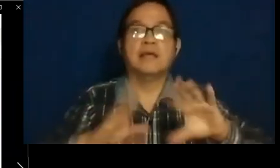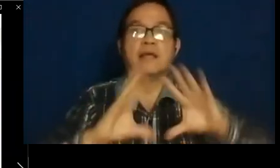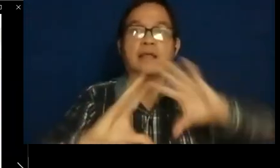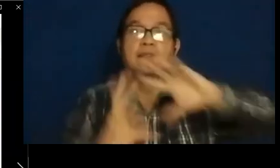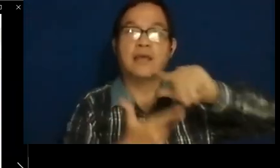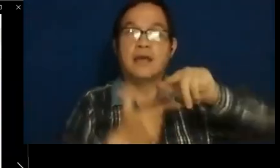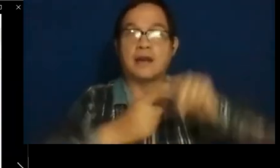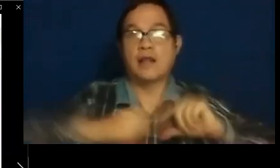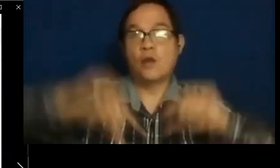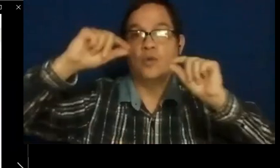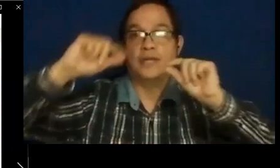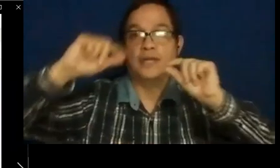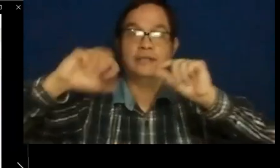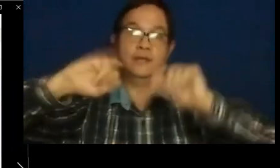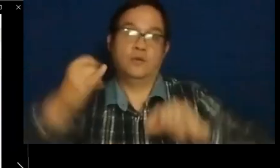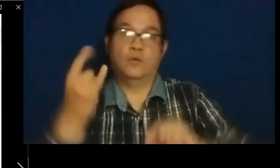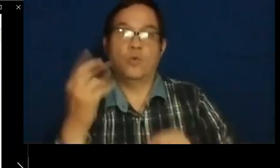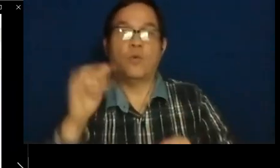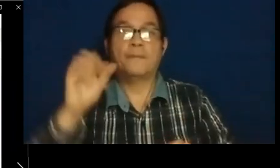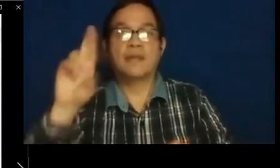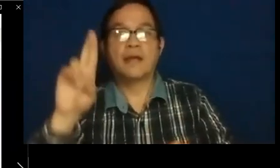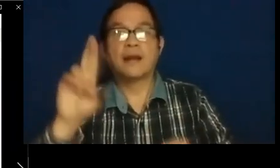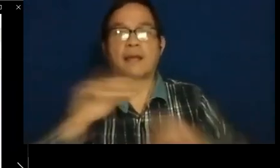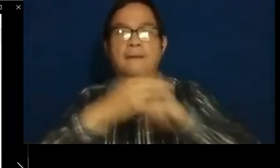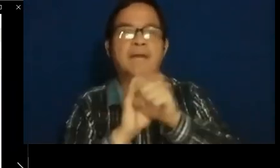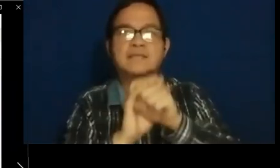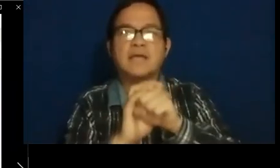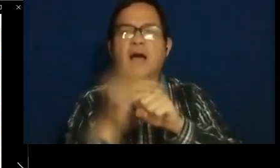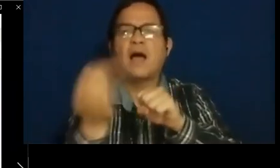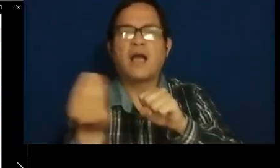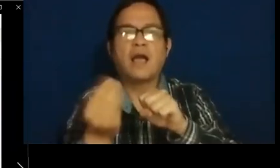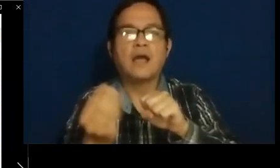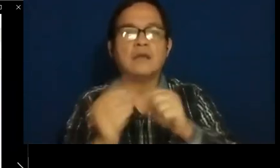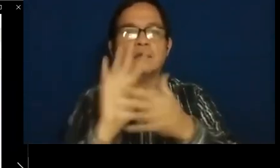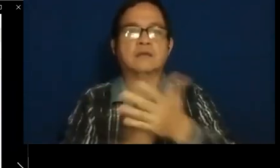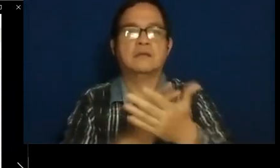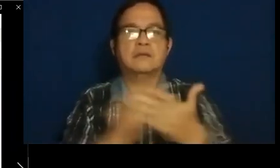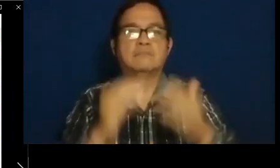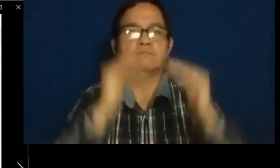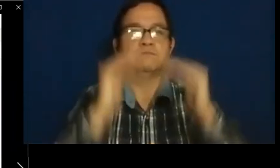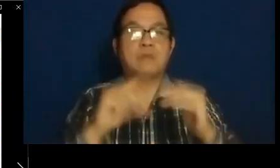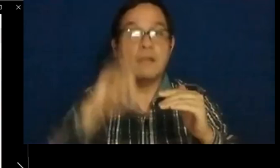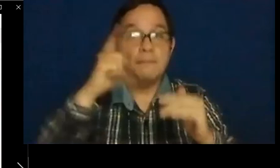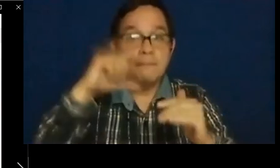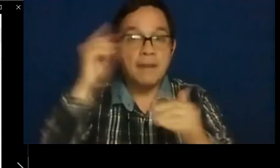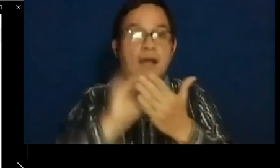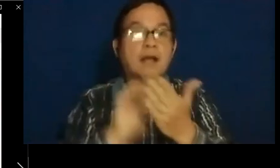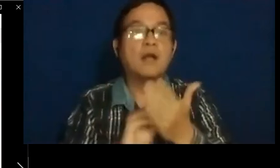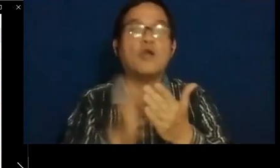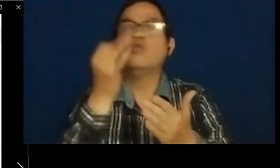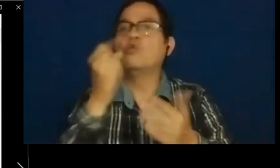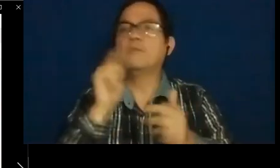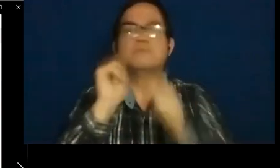Júpiter, ¿sí? Y aquí les dan unas masas inicialmente. Usted lo que va a hacer es llenar estos espacios en blanco con valores de masas a